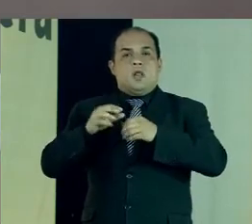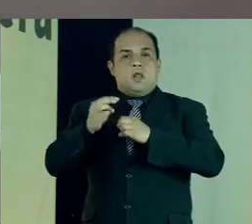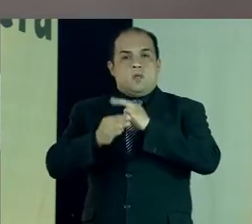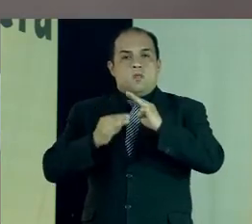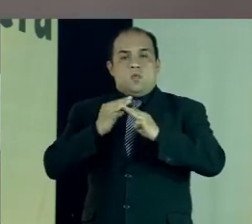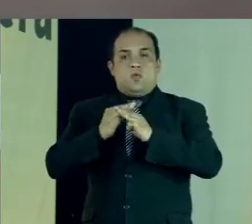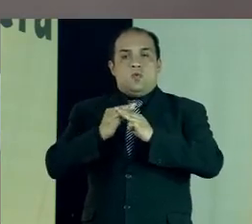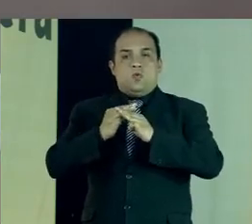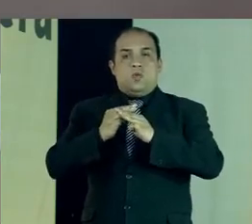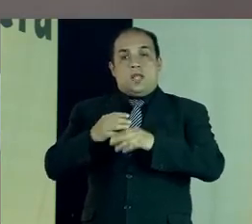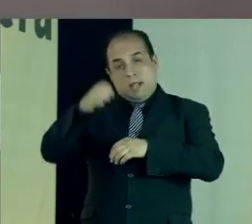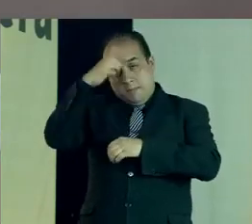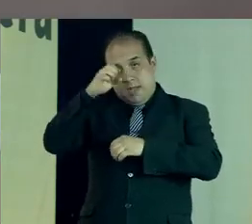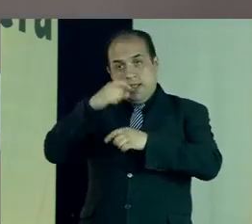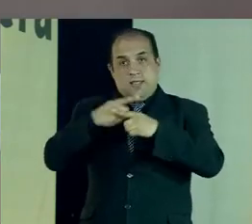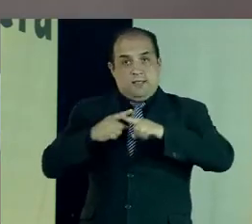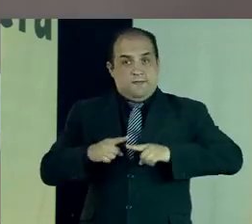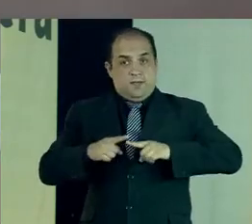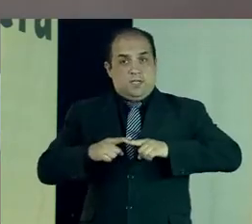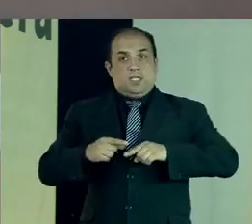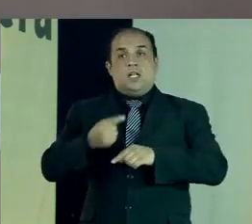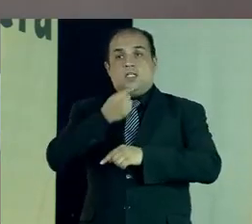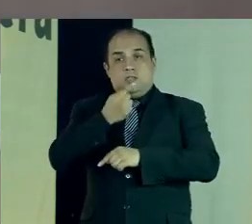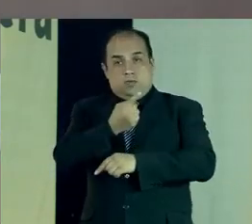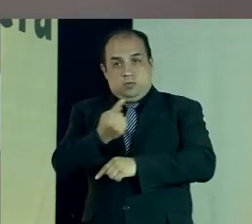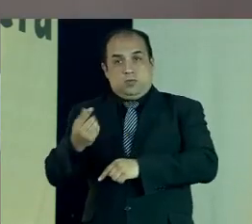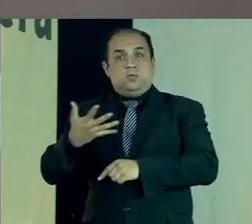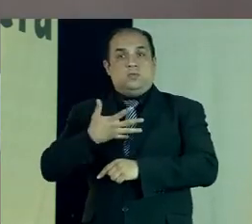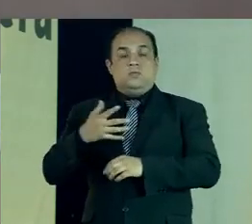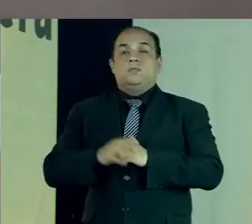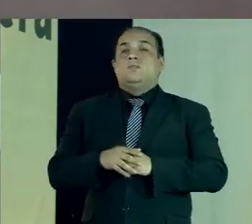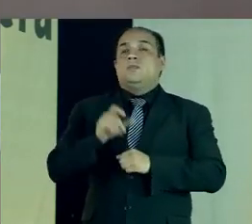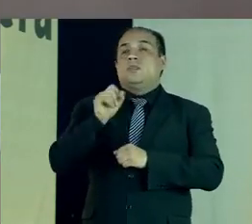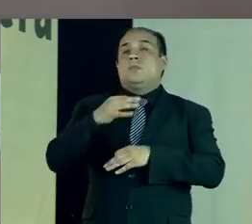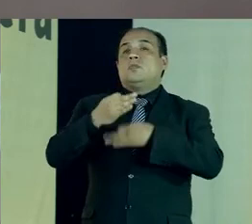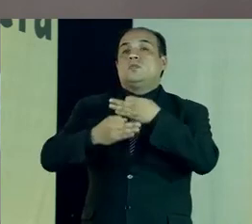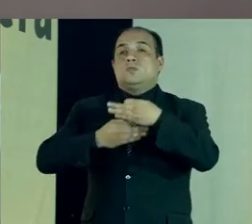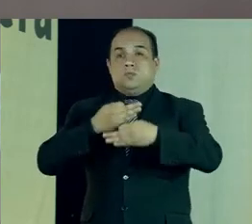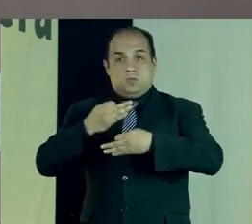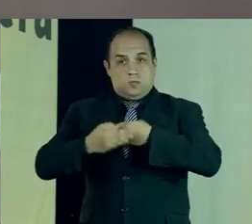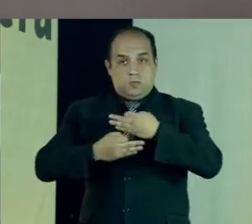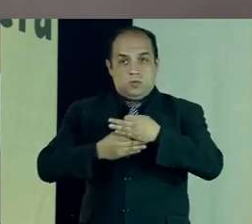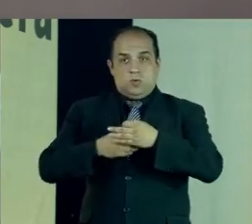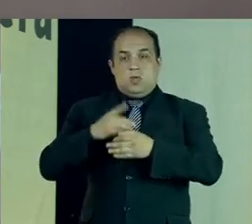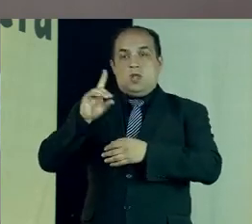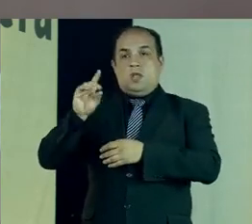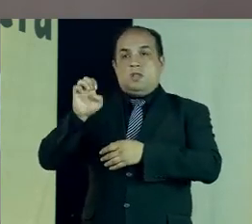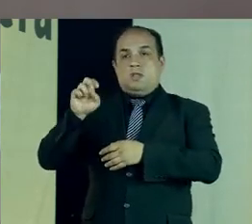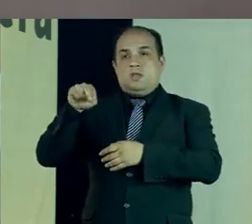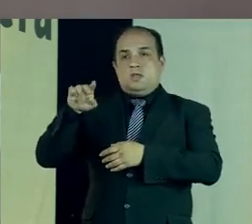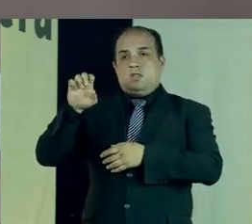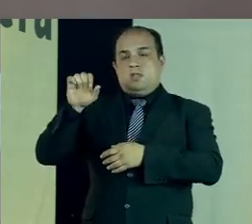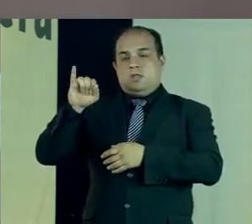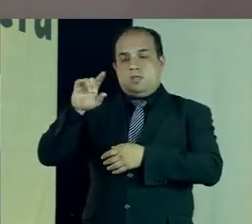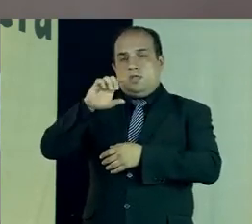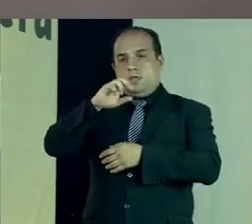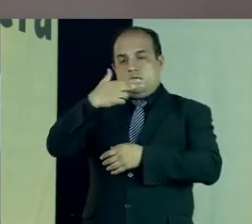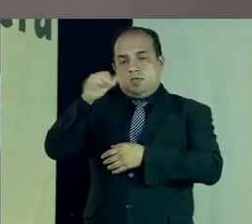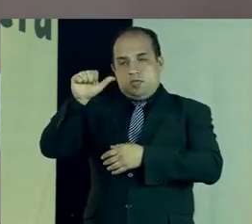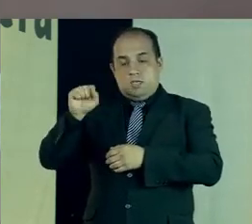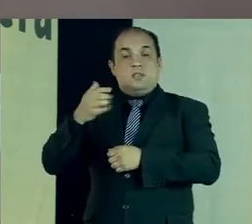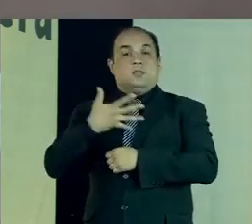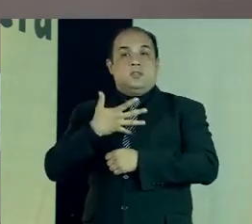adversas de la infancia e indirectamente en todas las anillas que existen